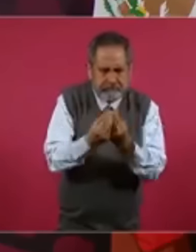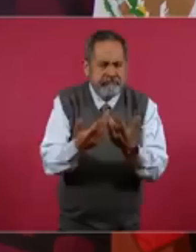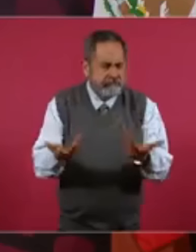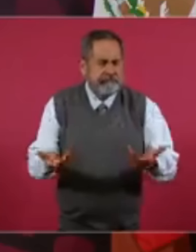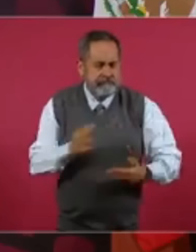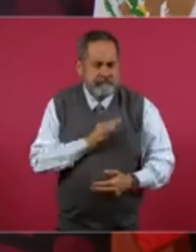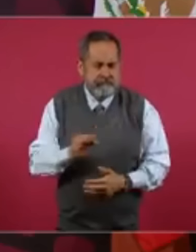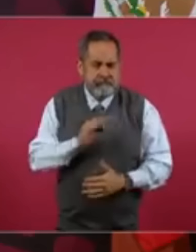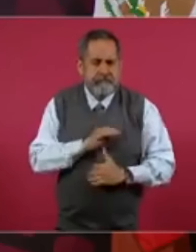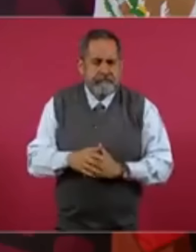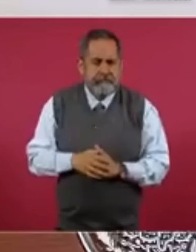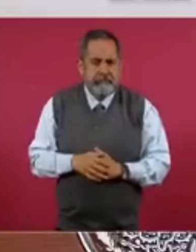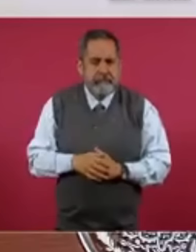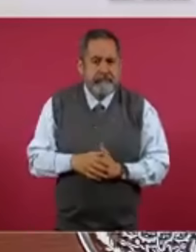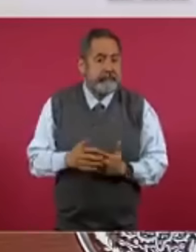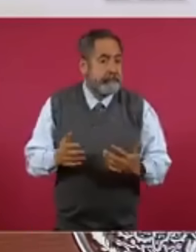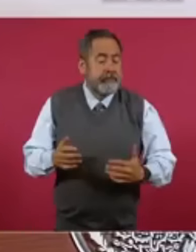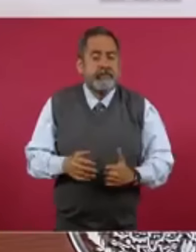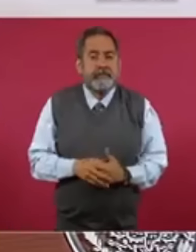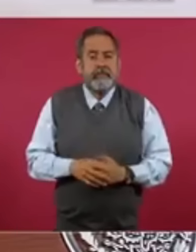porque hay clases